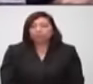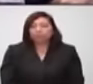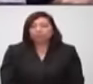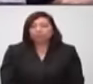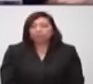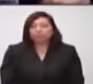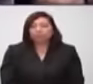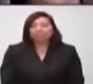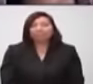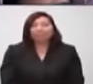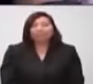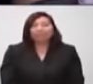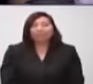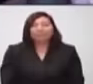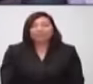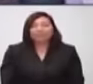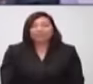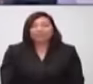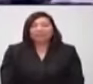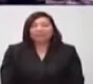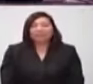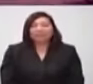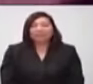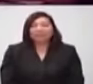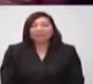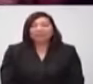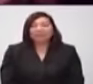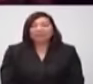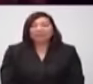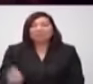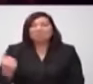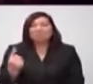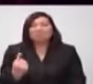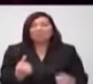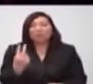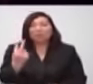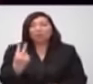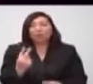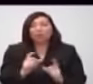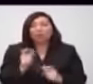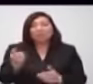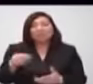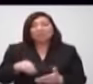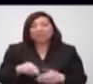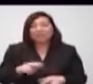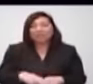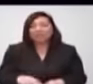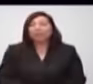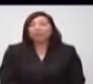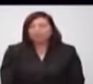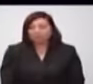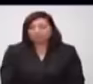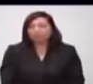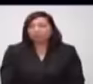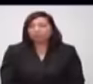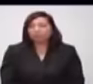Glave. Bienvenida, congresista. Al congresista Gilmer Trujillo. Puede continuar. Por favor, las interrupciones las haremos al